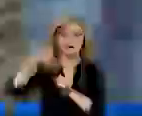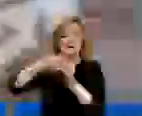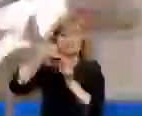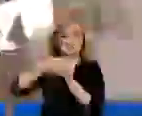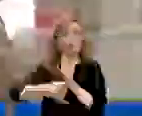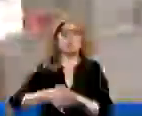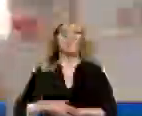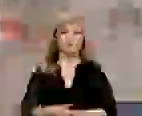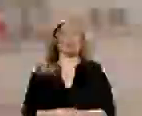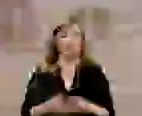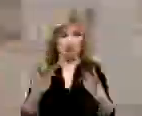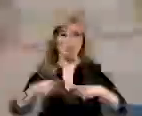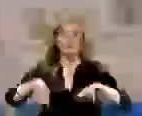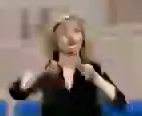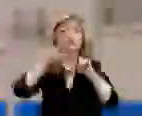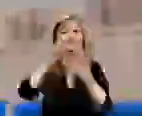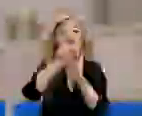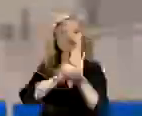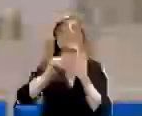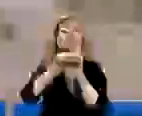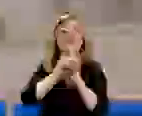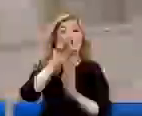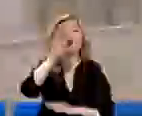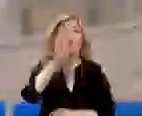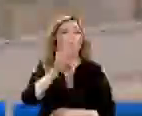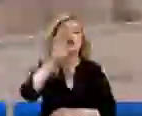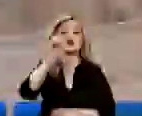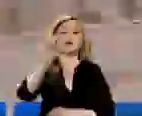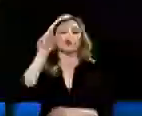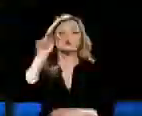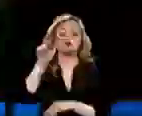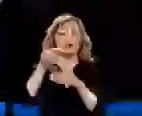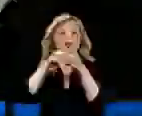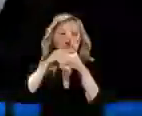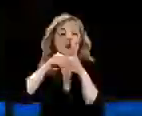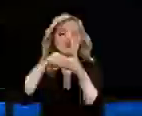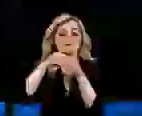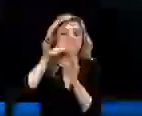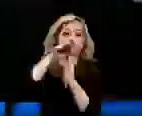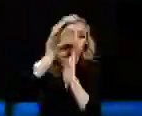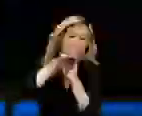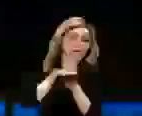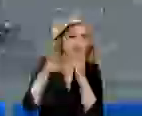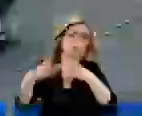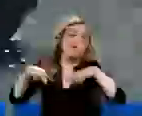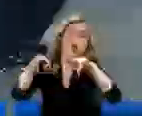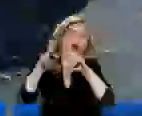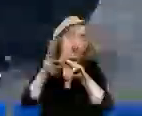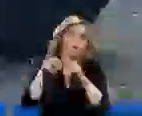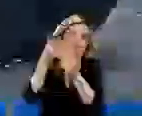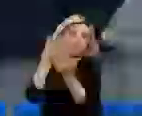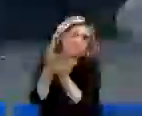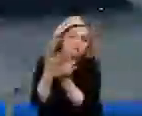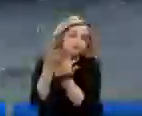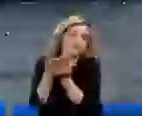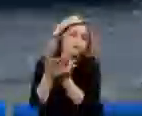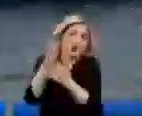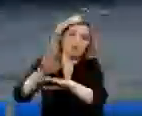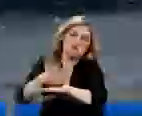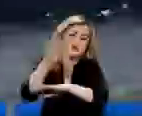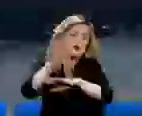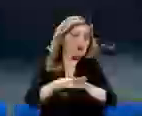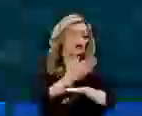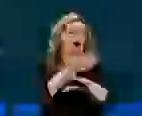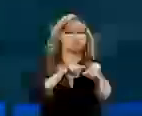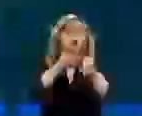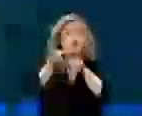11,430,755.83 centavos. El valor ofertado es unos $400,000 menor al monto referencial con el que convocó a